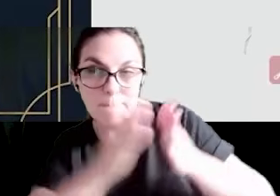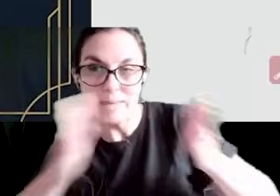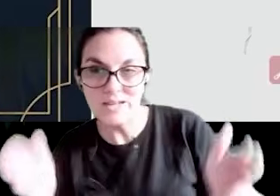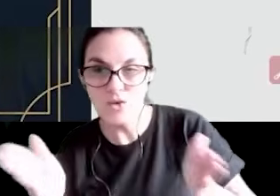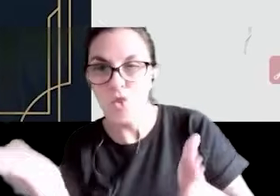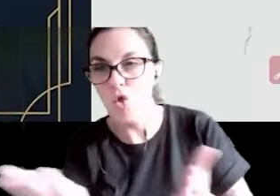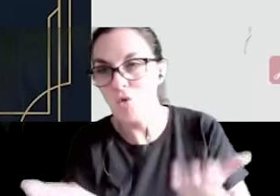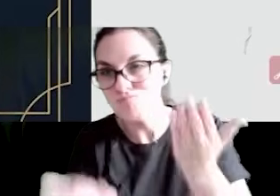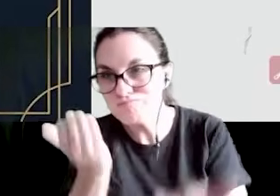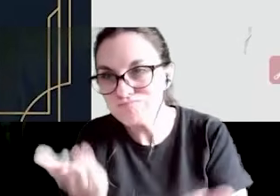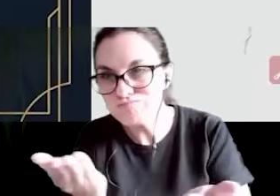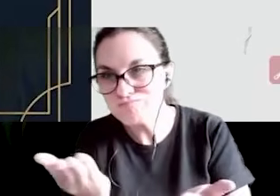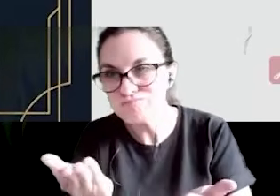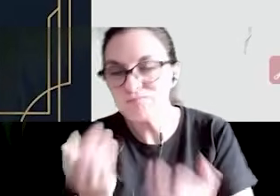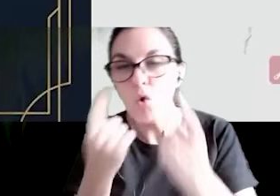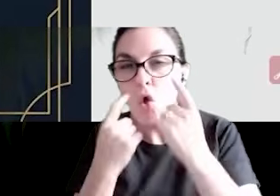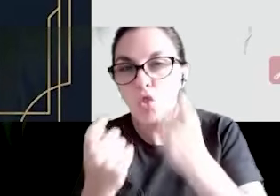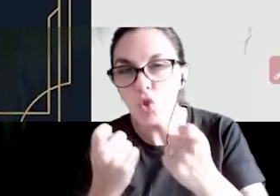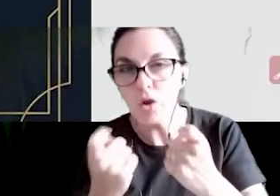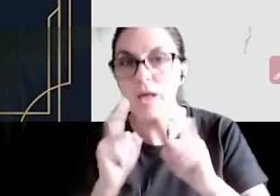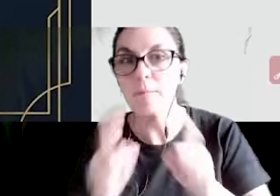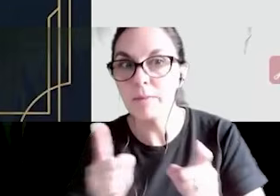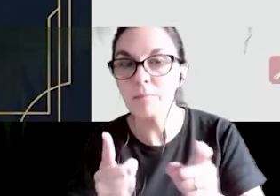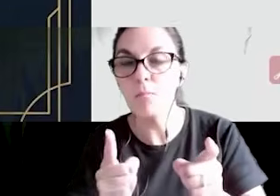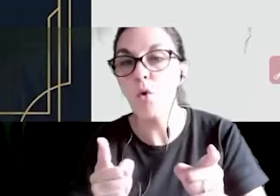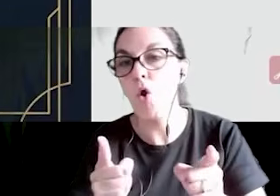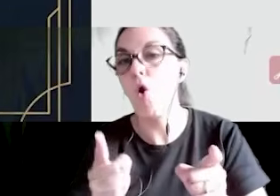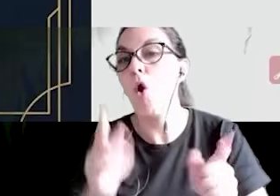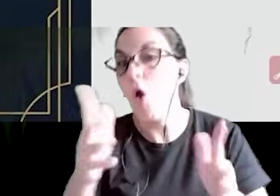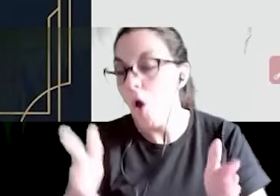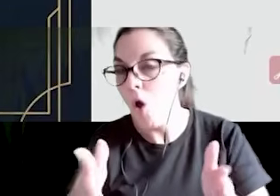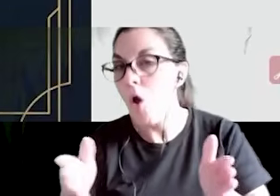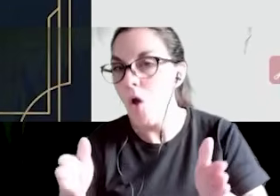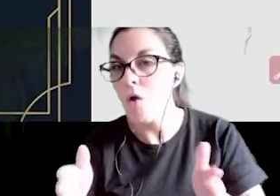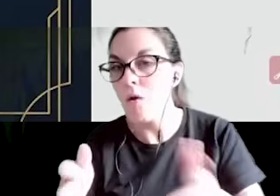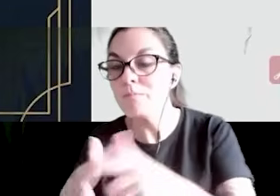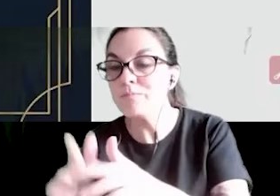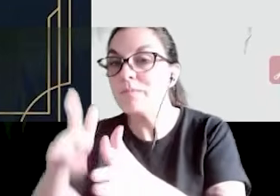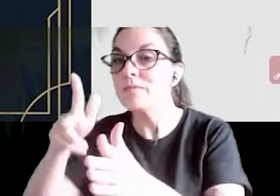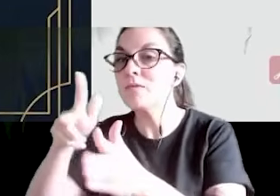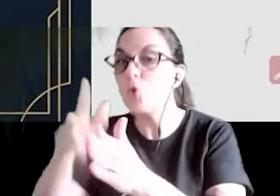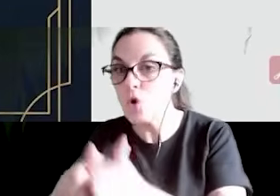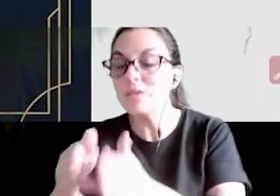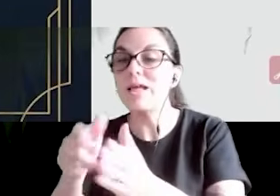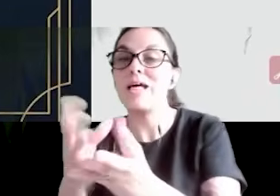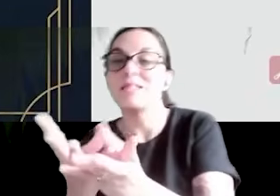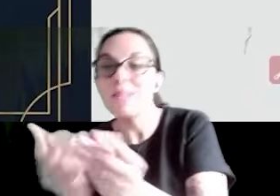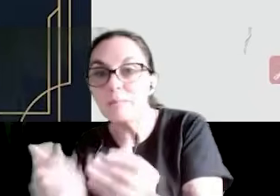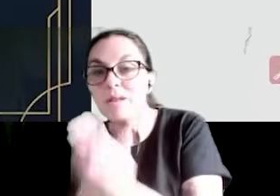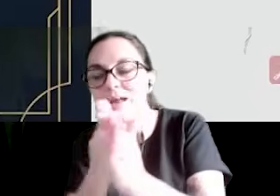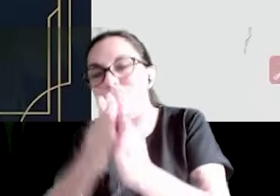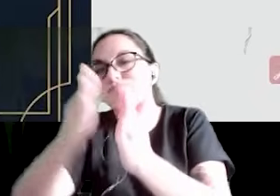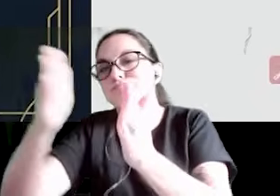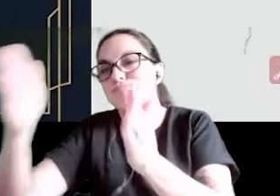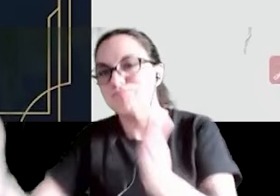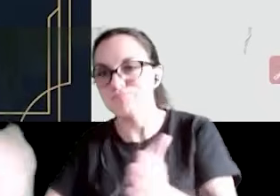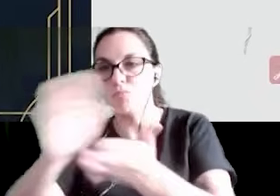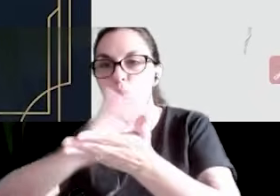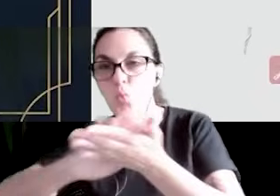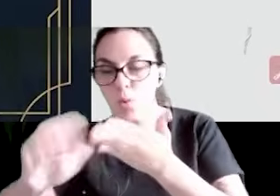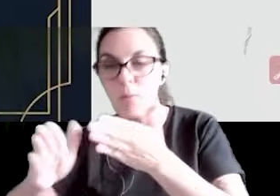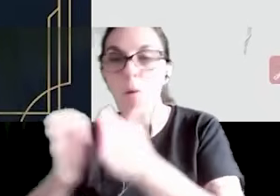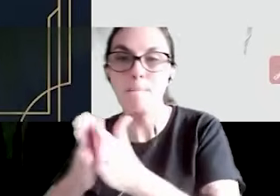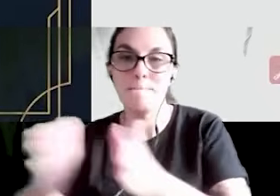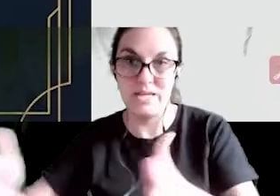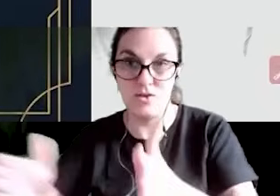siendo reemplazado por la nueva obligación determinada en el mes de junio del